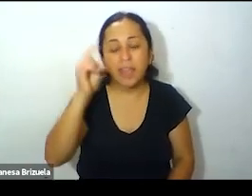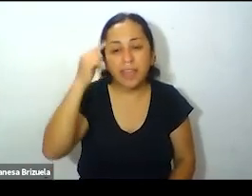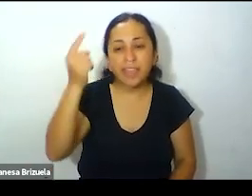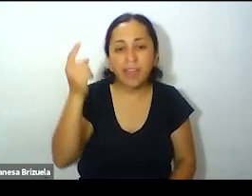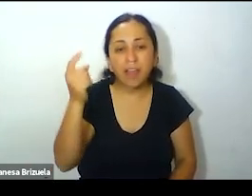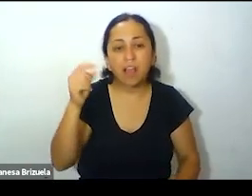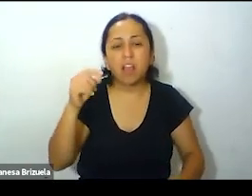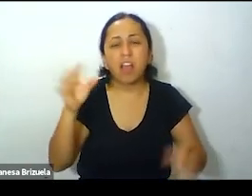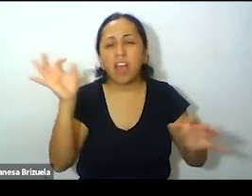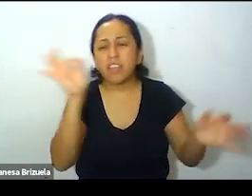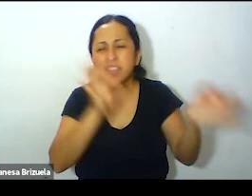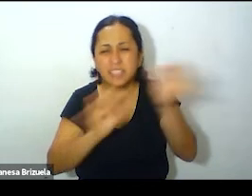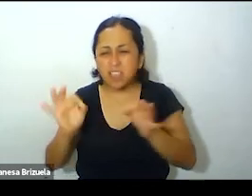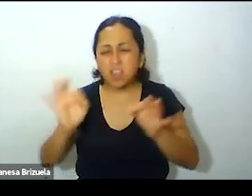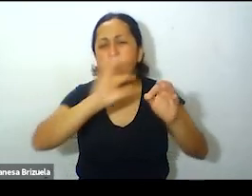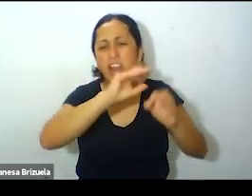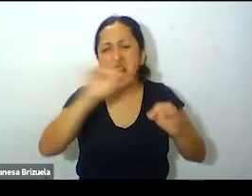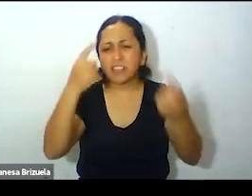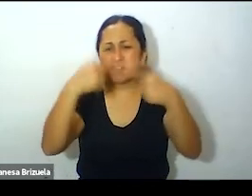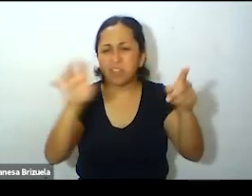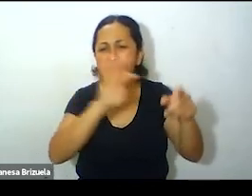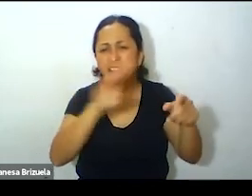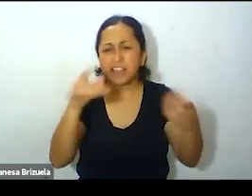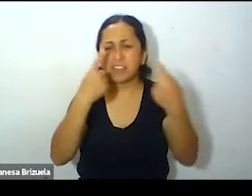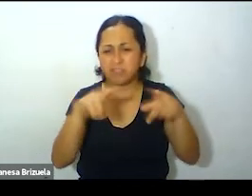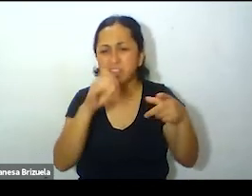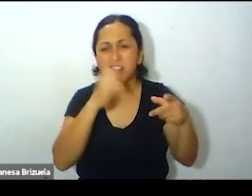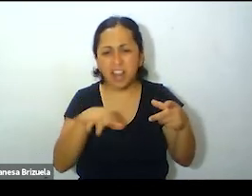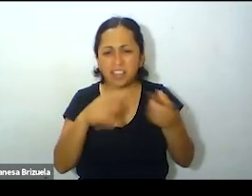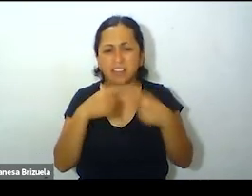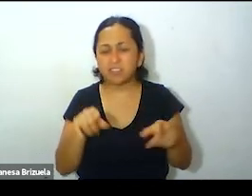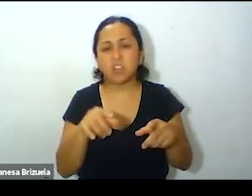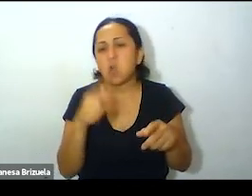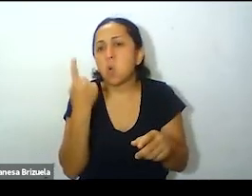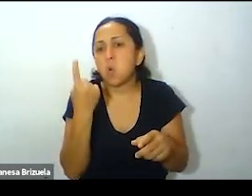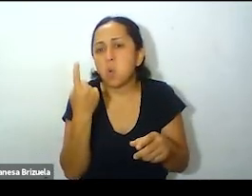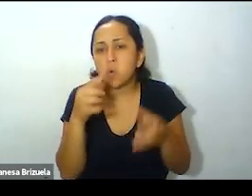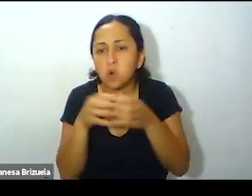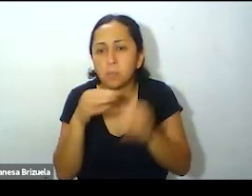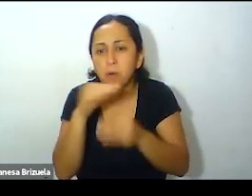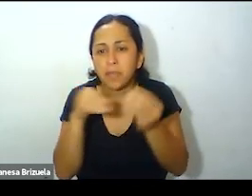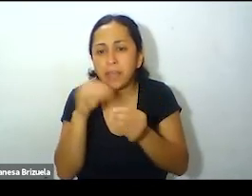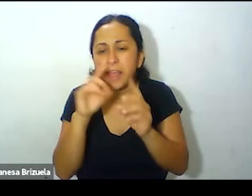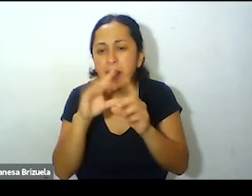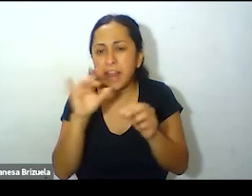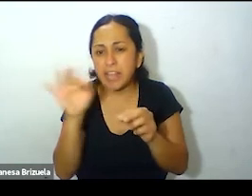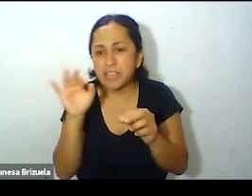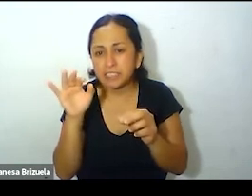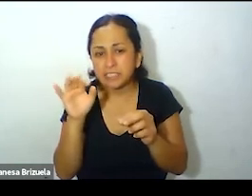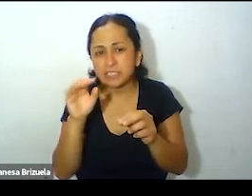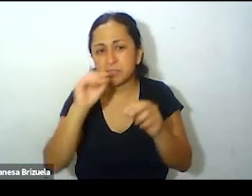que no recarguemos el diseño de distintas familias, sino que con una sola familia